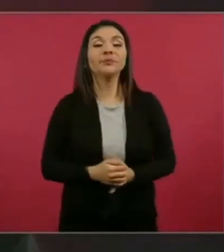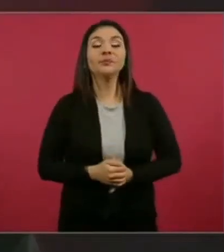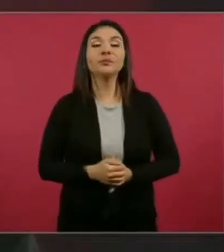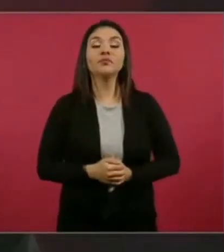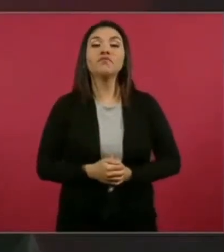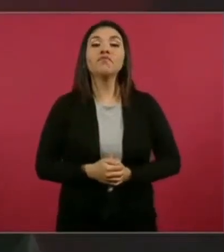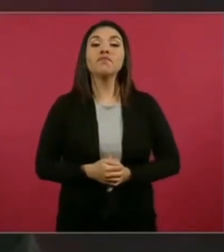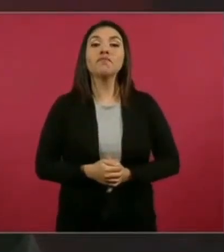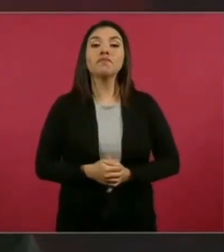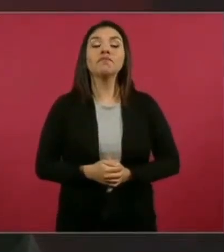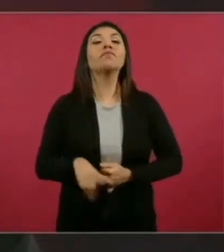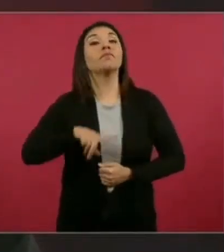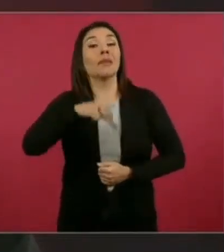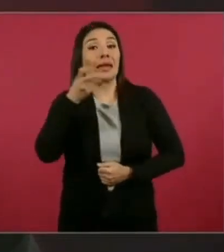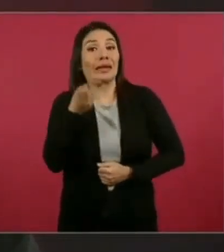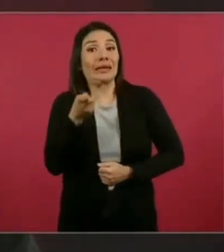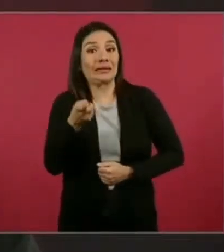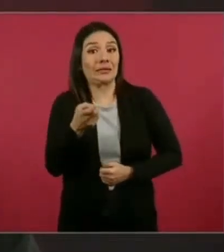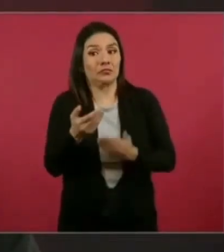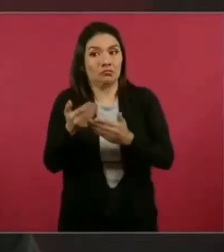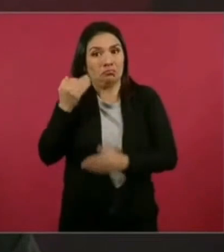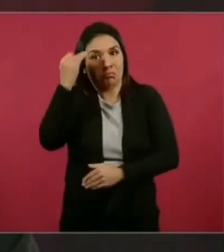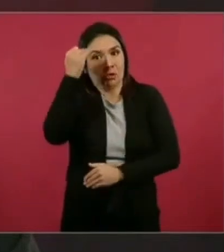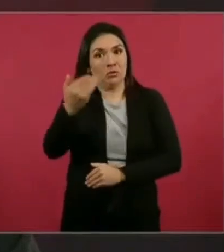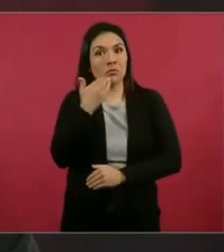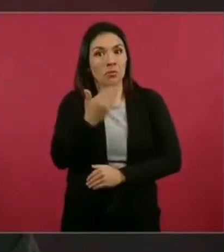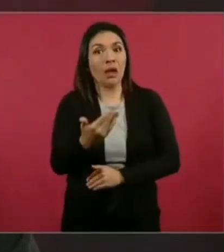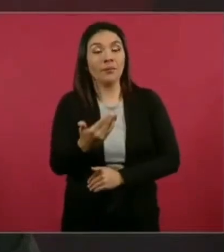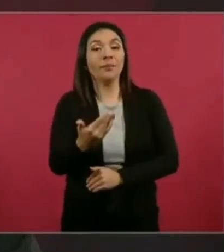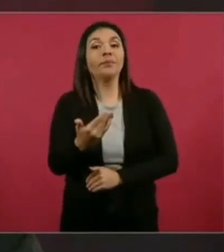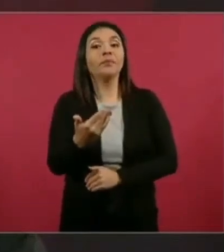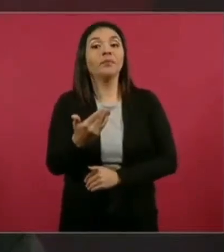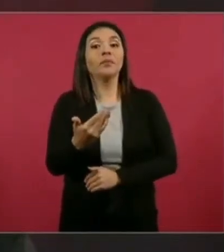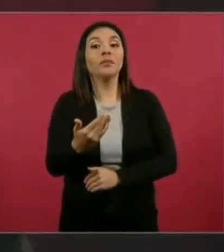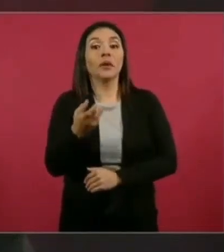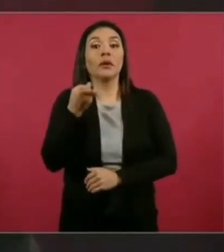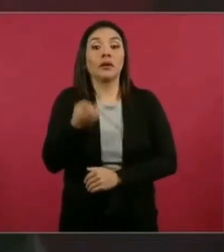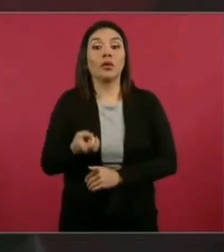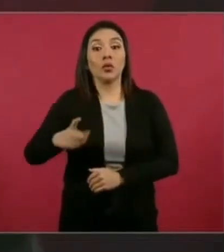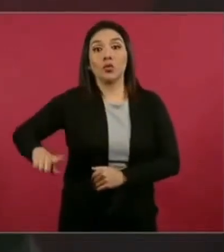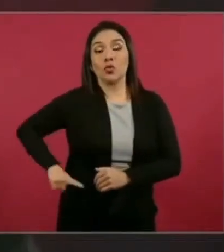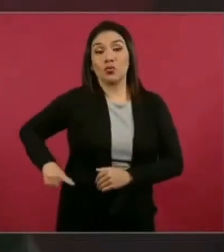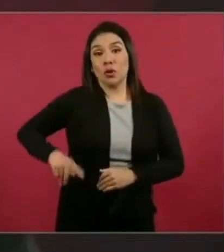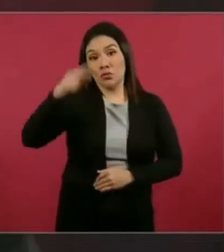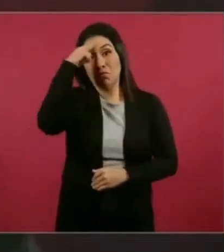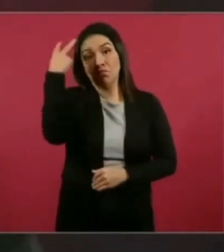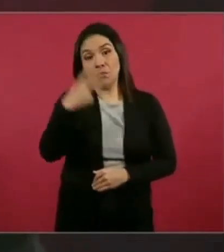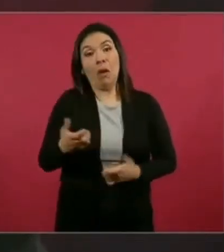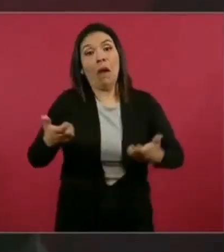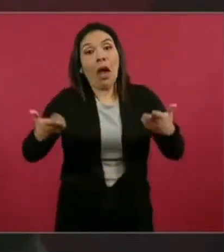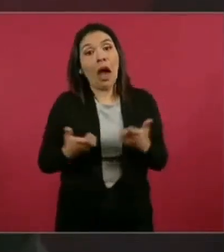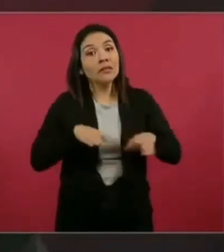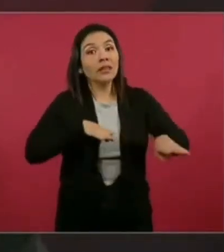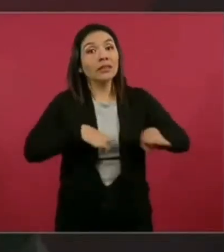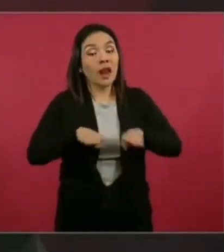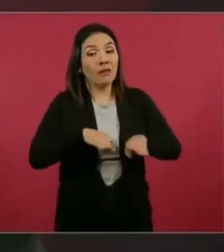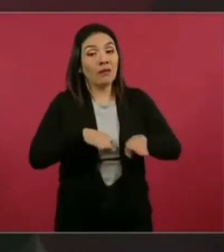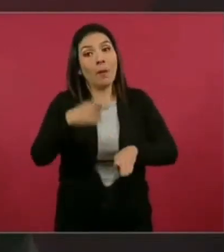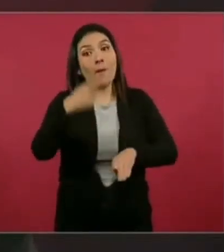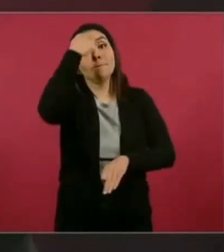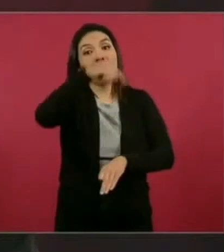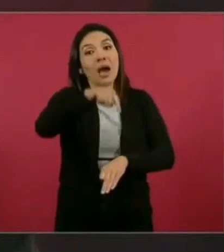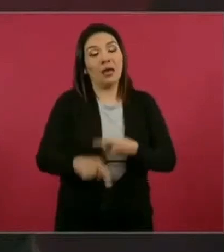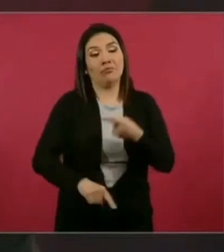tiempo y forma se hizo esto, y de tal manera que el Gobierno de México está actuando primero